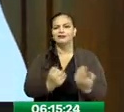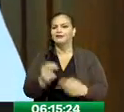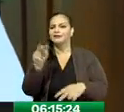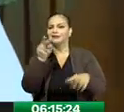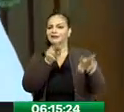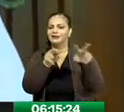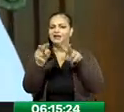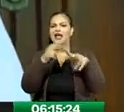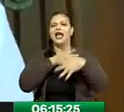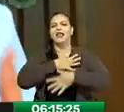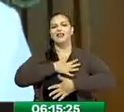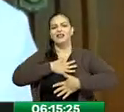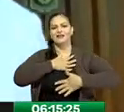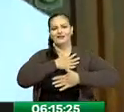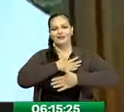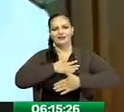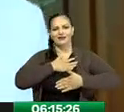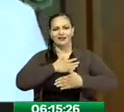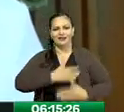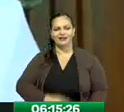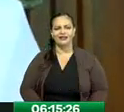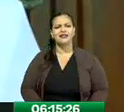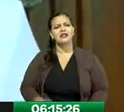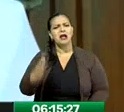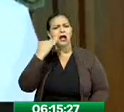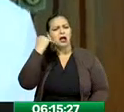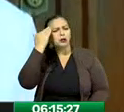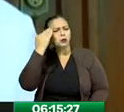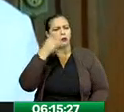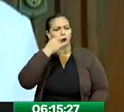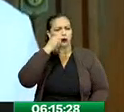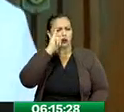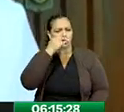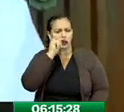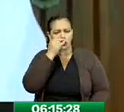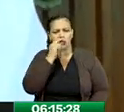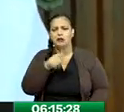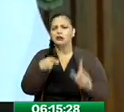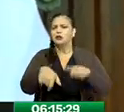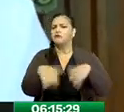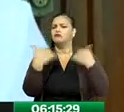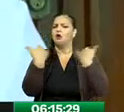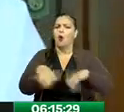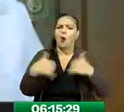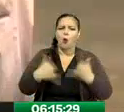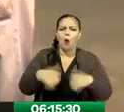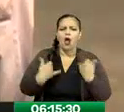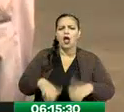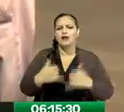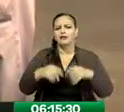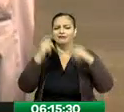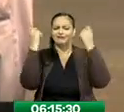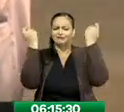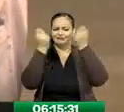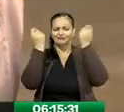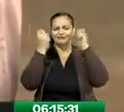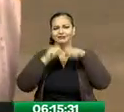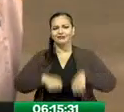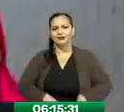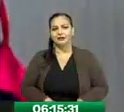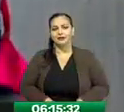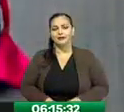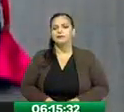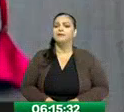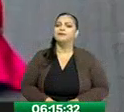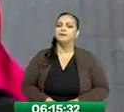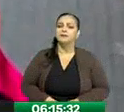en familia. Hay actividades para adultos, para niños y la alegría que se vive todas estas semanas. Además, sus moradores nos cuentan que de los